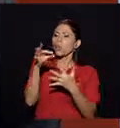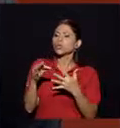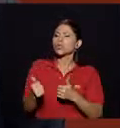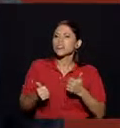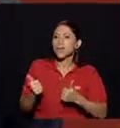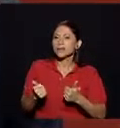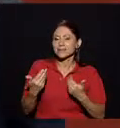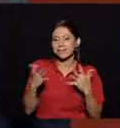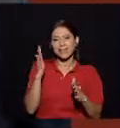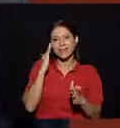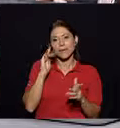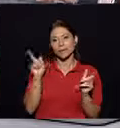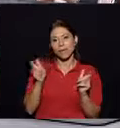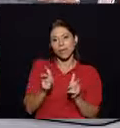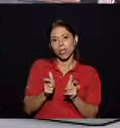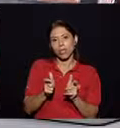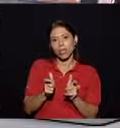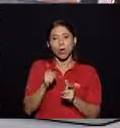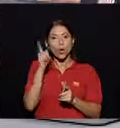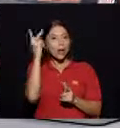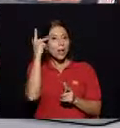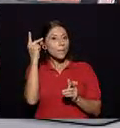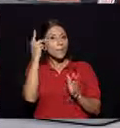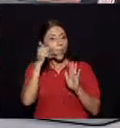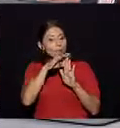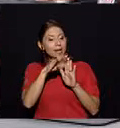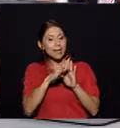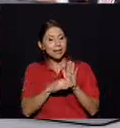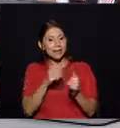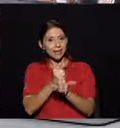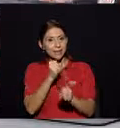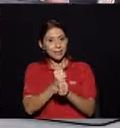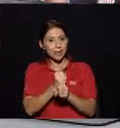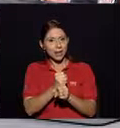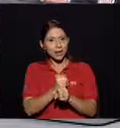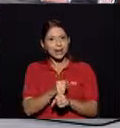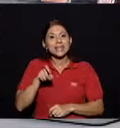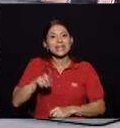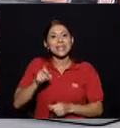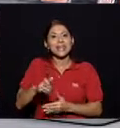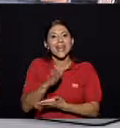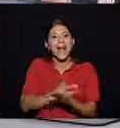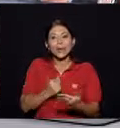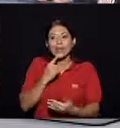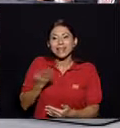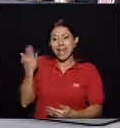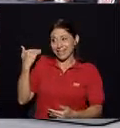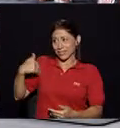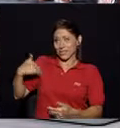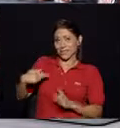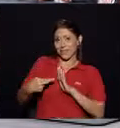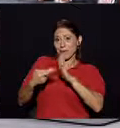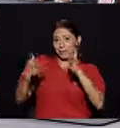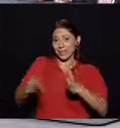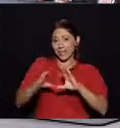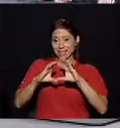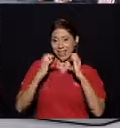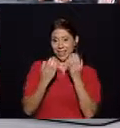que son muy pocas. Una política de empleo requiere algo que decía el representante de las cámaras, una muy